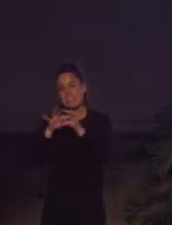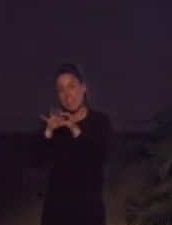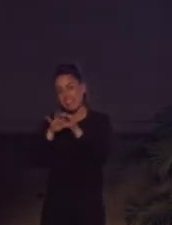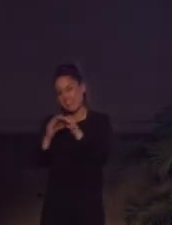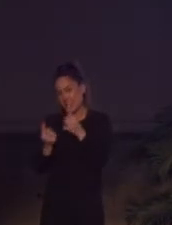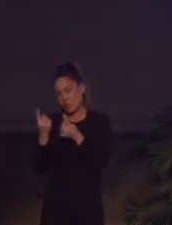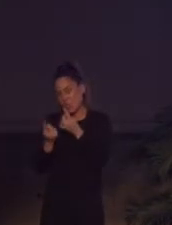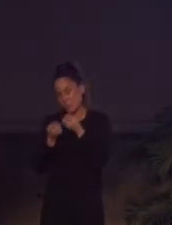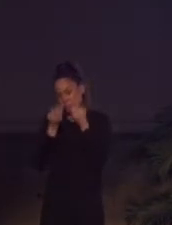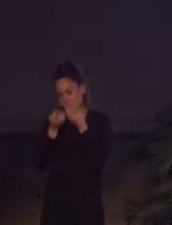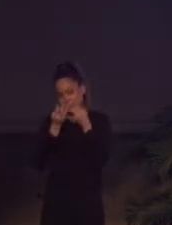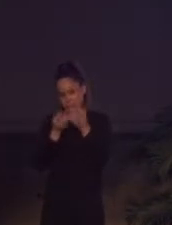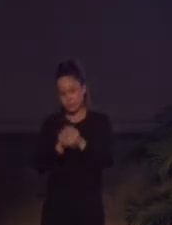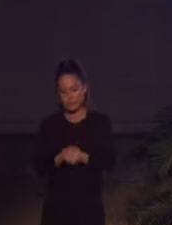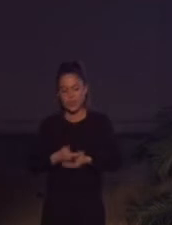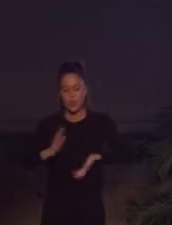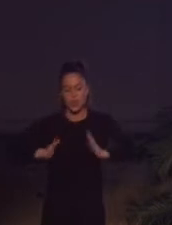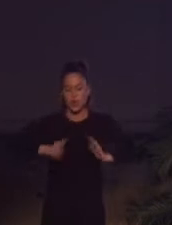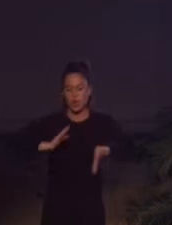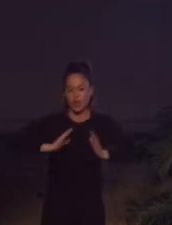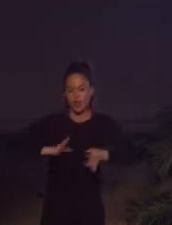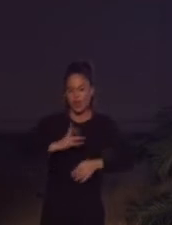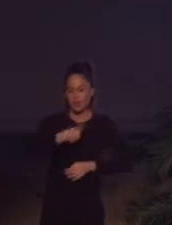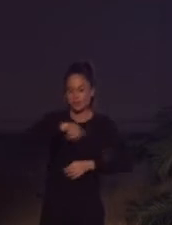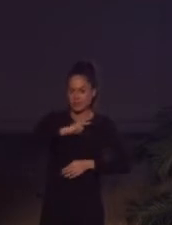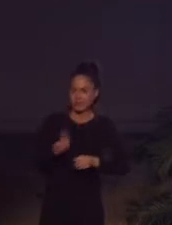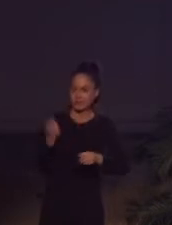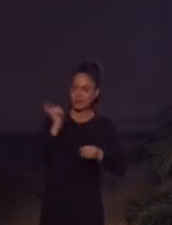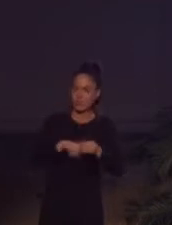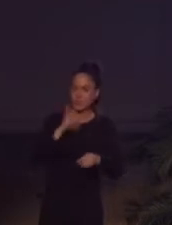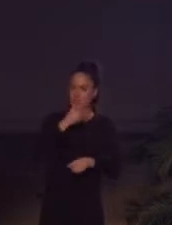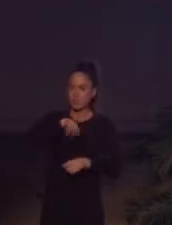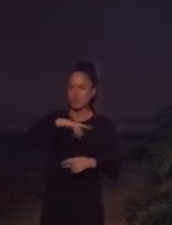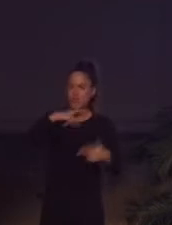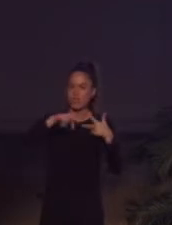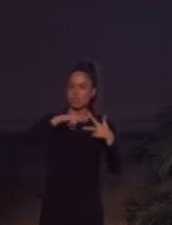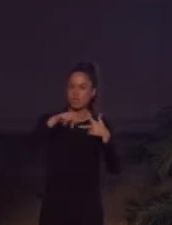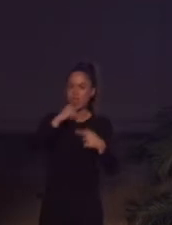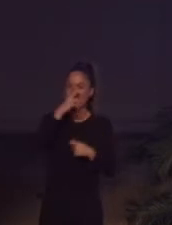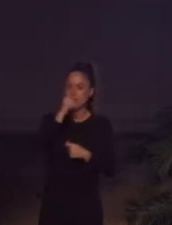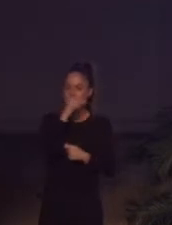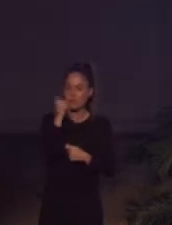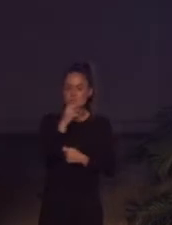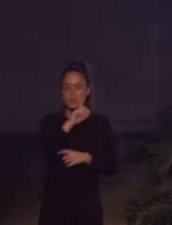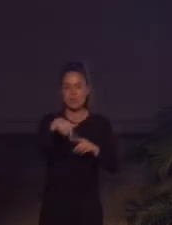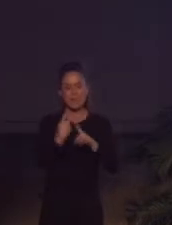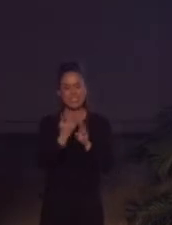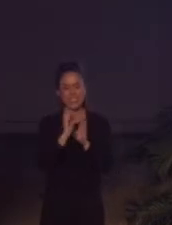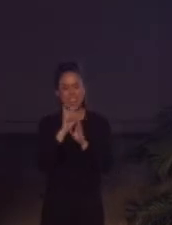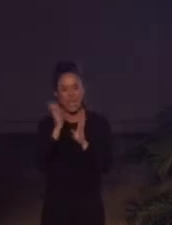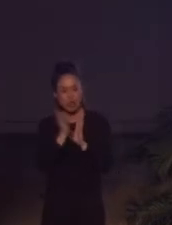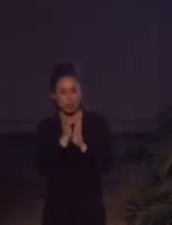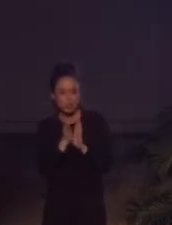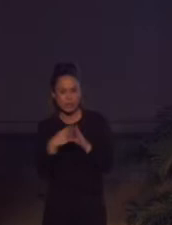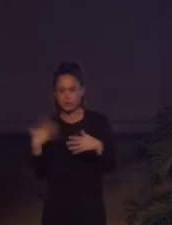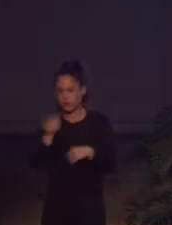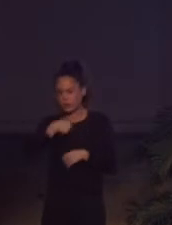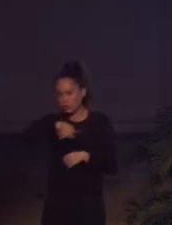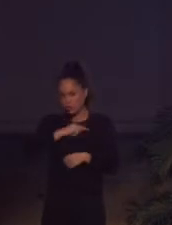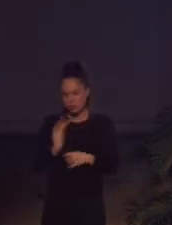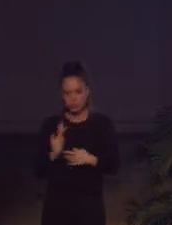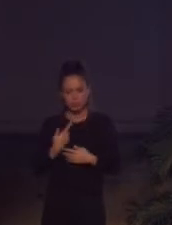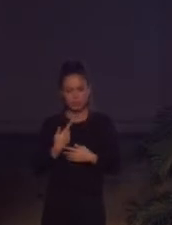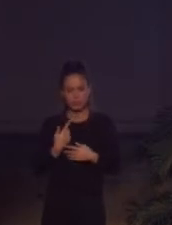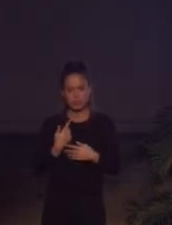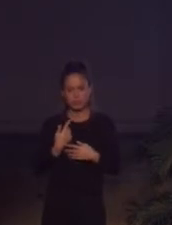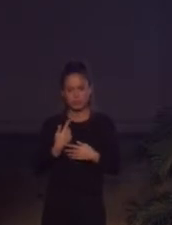bueno, lehenengo korrikaren parte hartzea, ez? Osea, gure konpromezua euskerarekin eta lehen kontatzen dizuen ekoizpen guzti horiekin. Duela